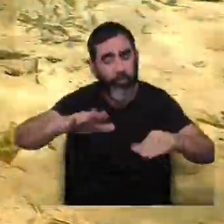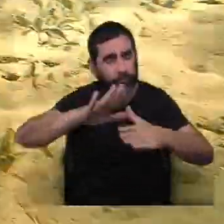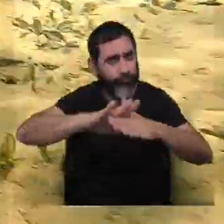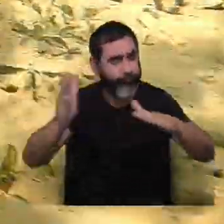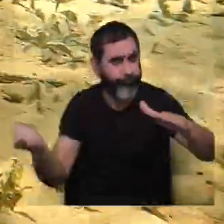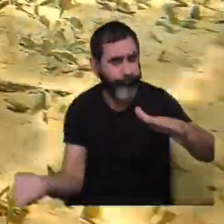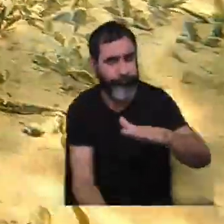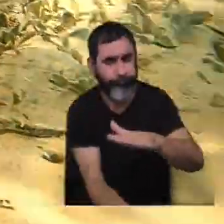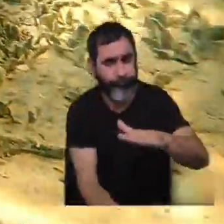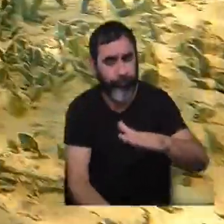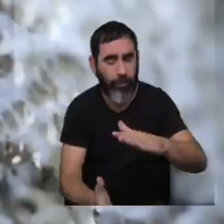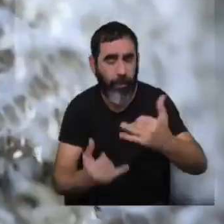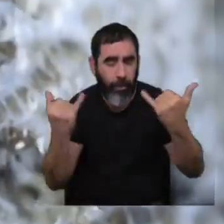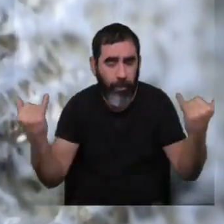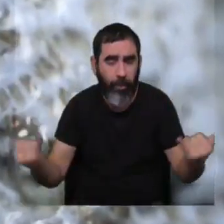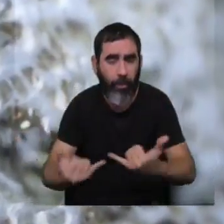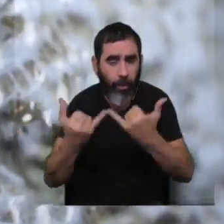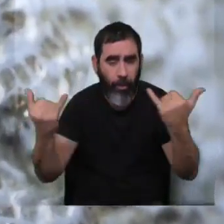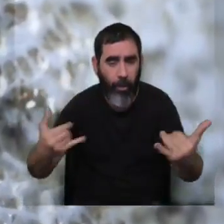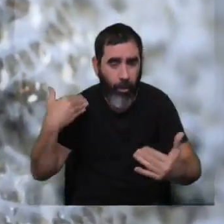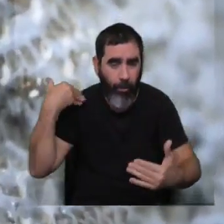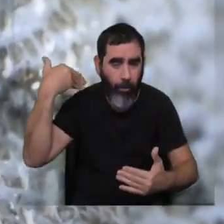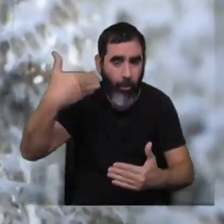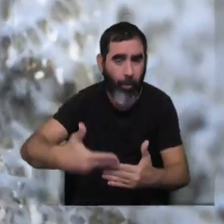enterrados con el paso del tiempo geológico.